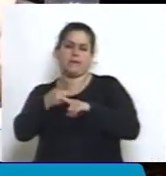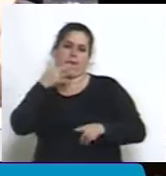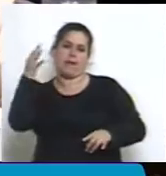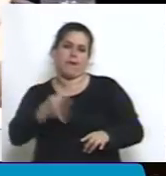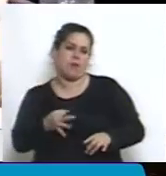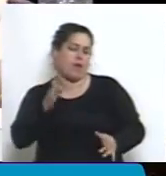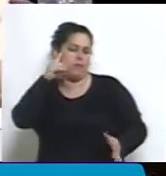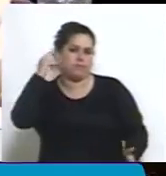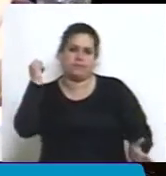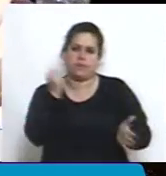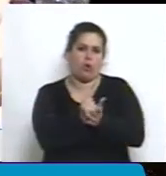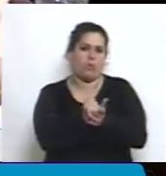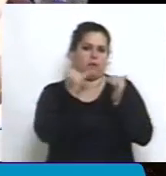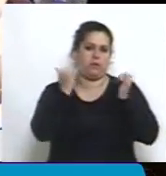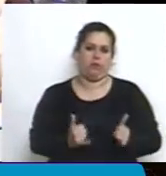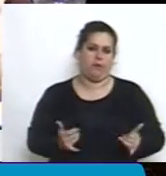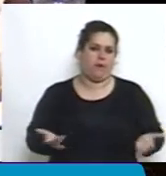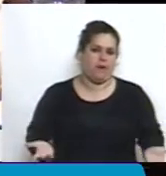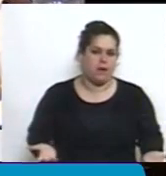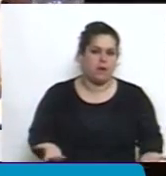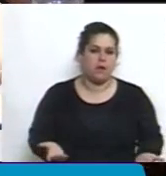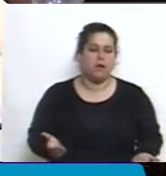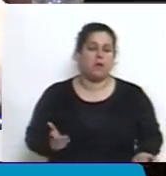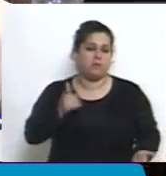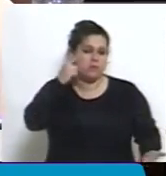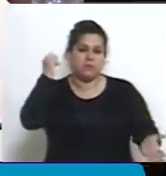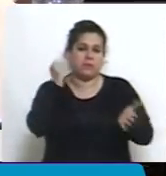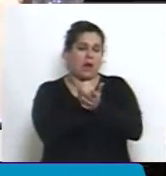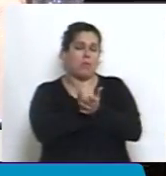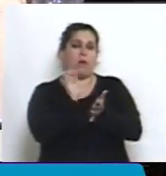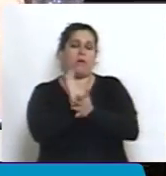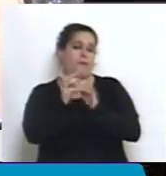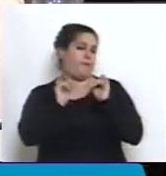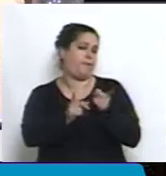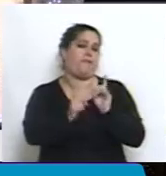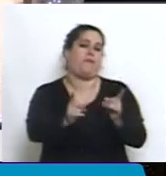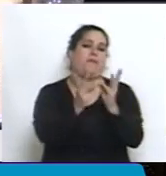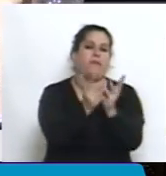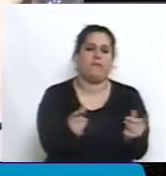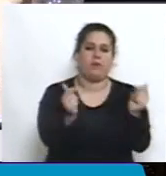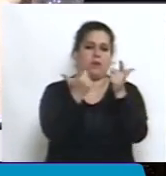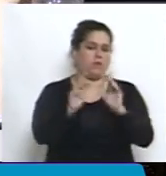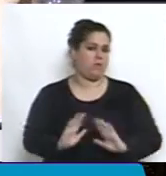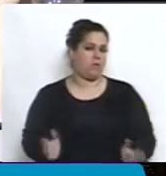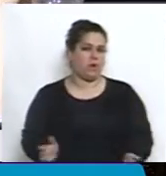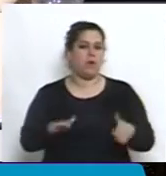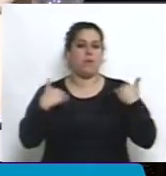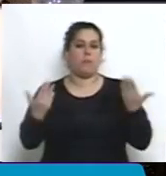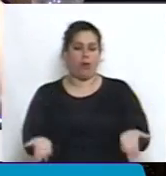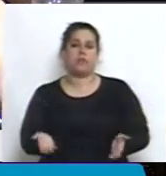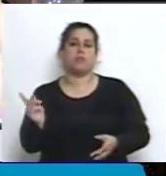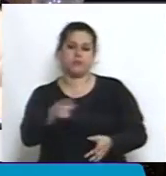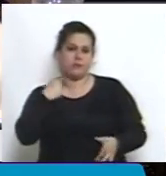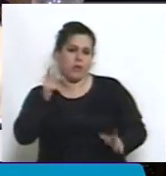absolutamente traumática, y es un trauma que no tiene fin. Y por eso decimos que es un